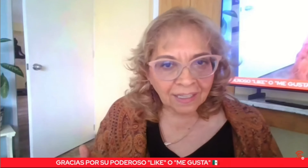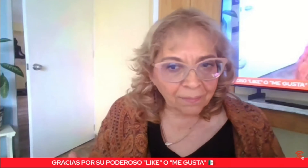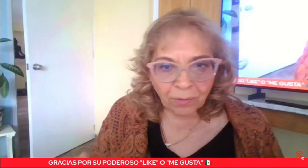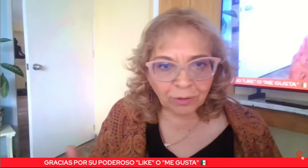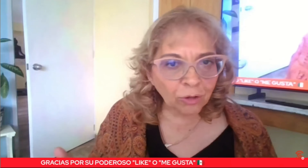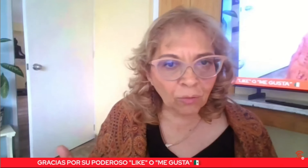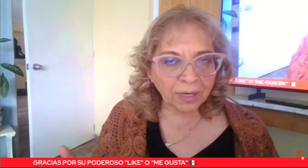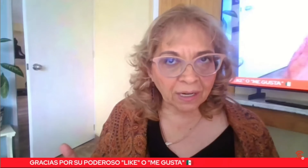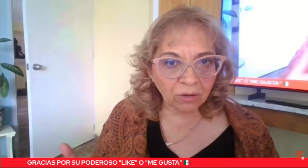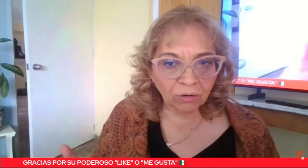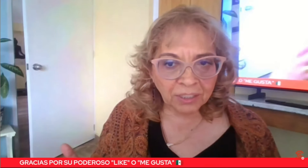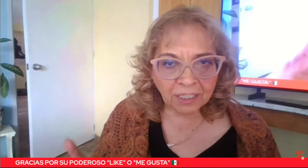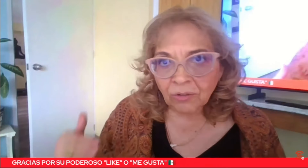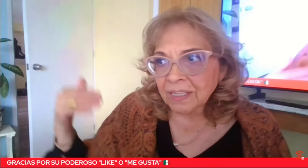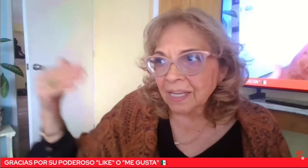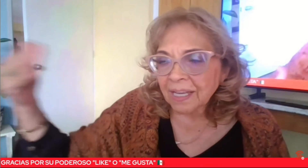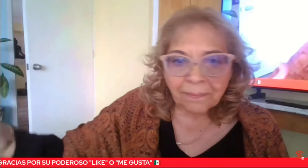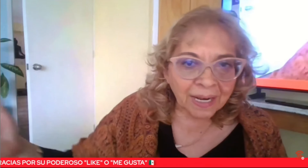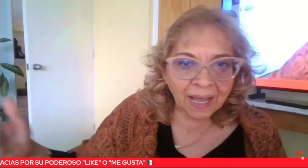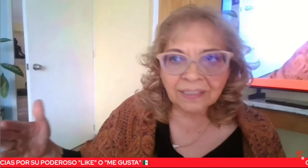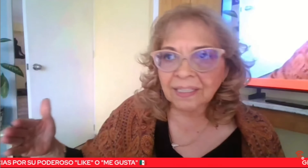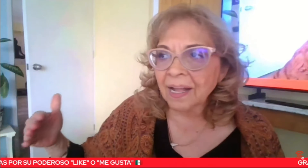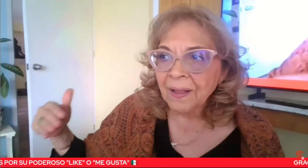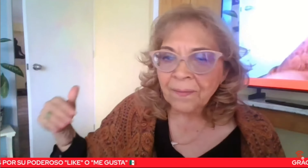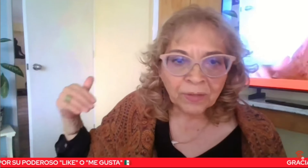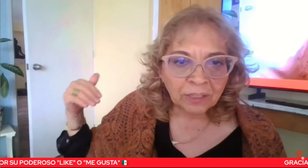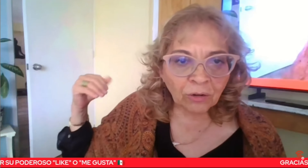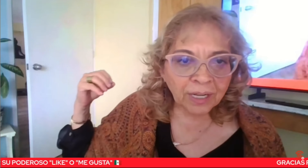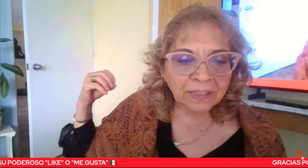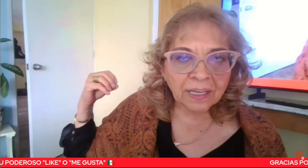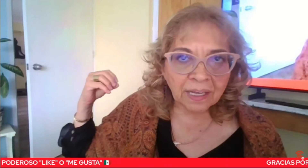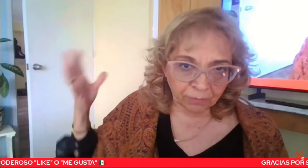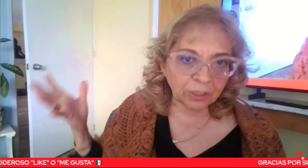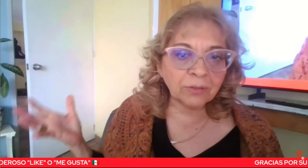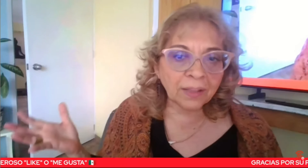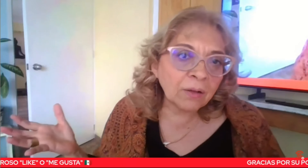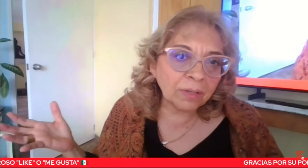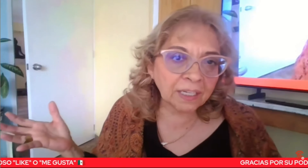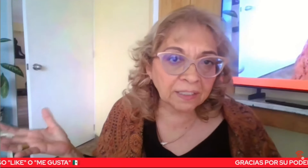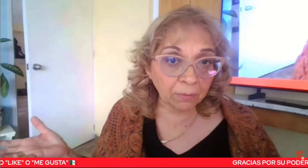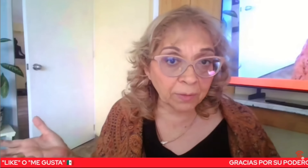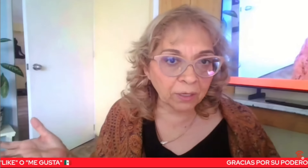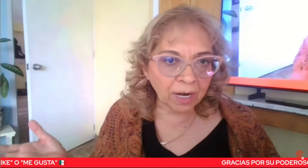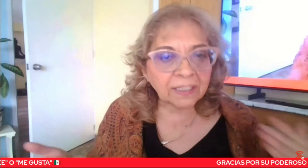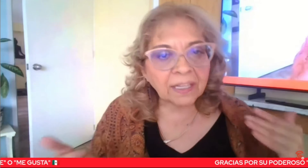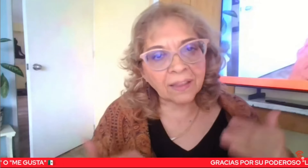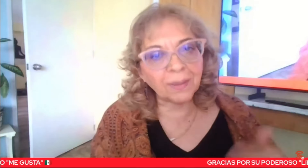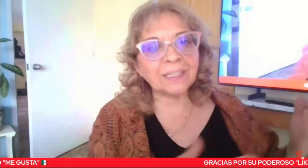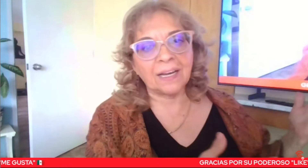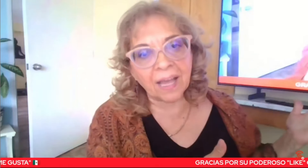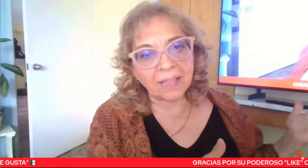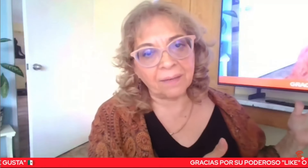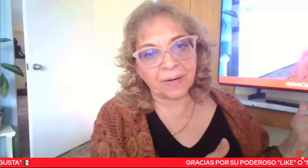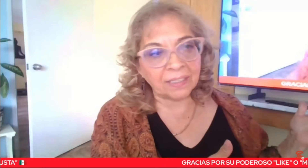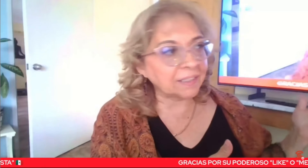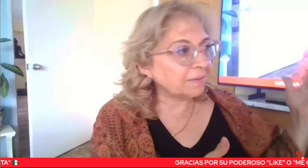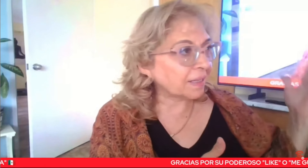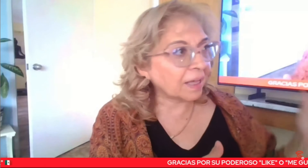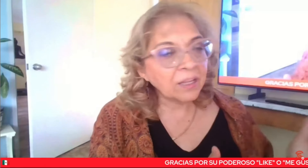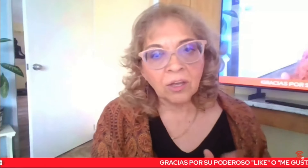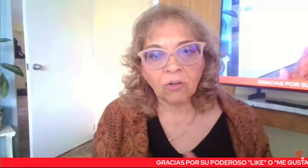que tampoco son cualquier cosa, son gente que amenaza, son gente que pues es una delincuencia que está muy bien organizada y además aliada,